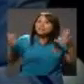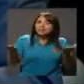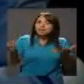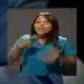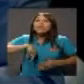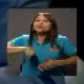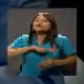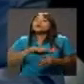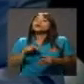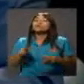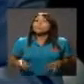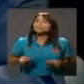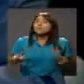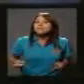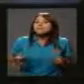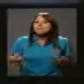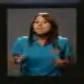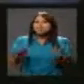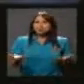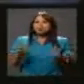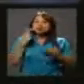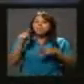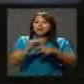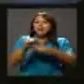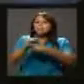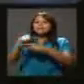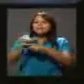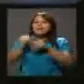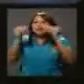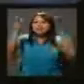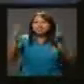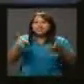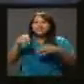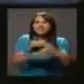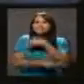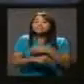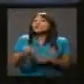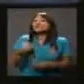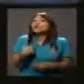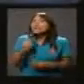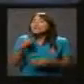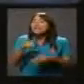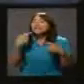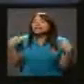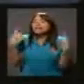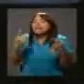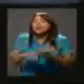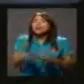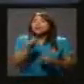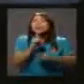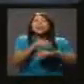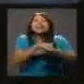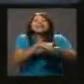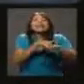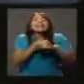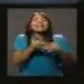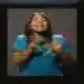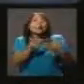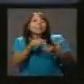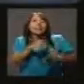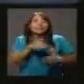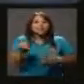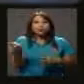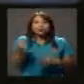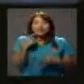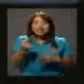en capacitar a los docentes de este país y lo dije en español no en el inglés tropicalizado que usted señala a los docentes lo dije en un